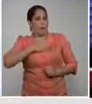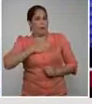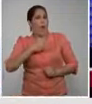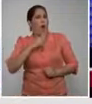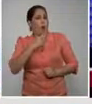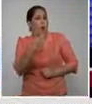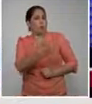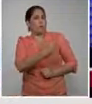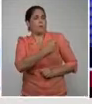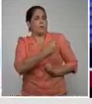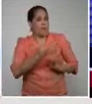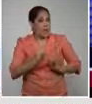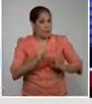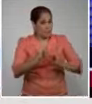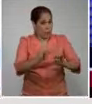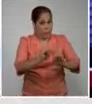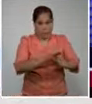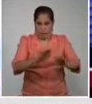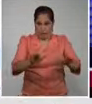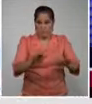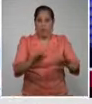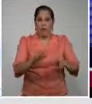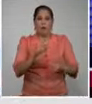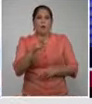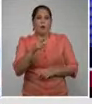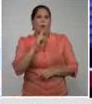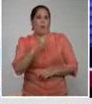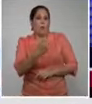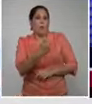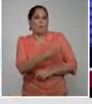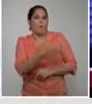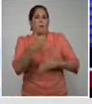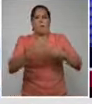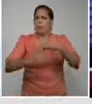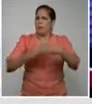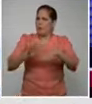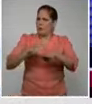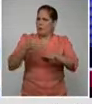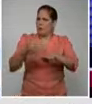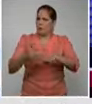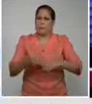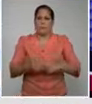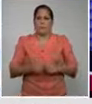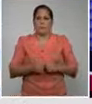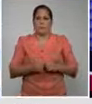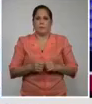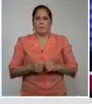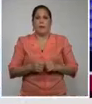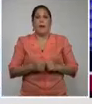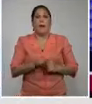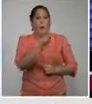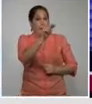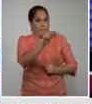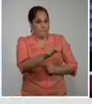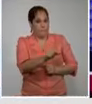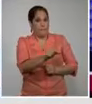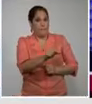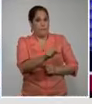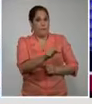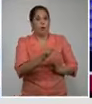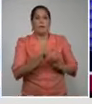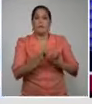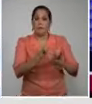se le comunica que ha sido placebo. ¿Cuál es el proceder después? El individuo, cuando se le comunica, es decir,